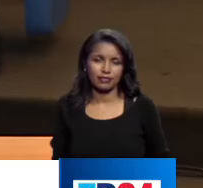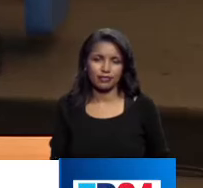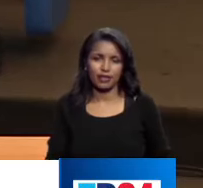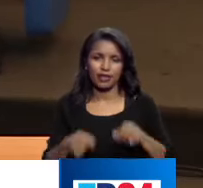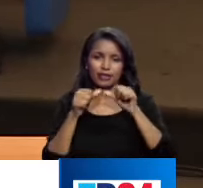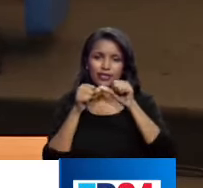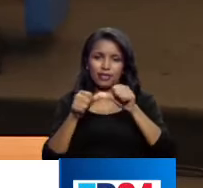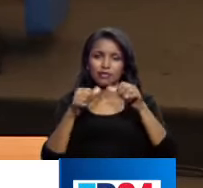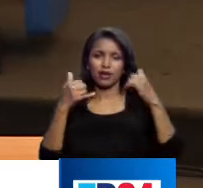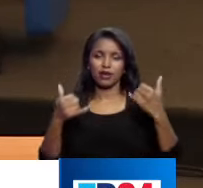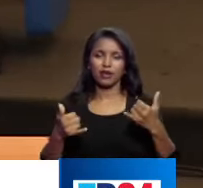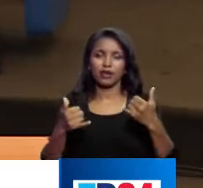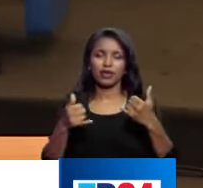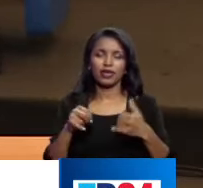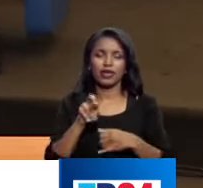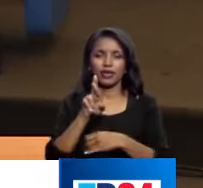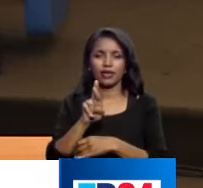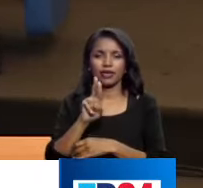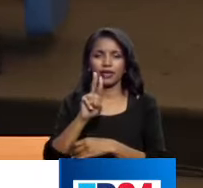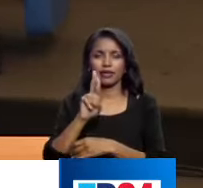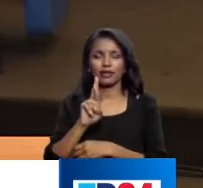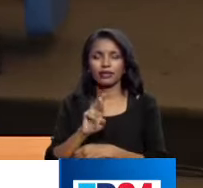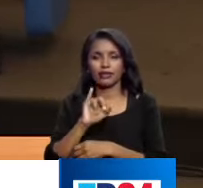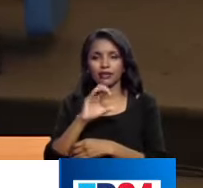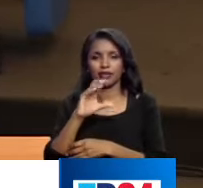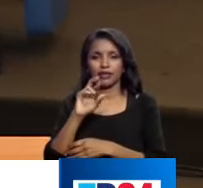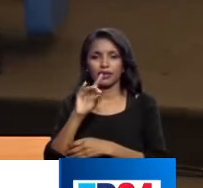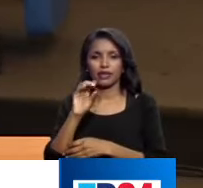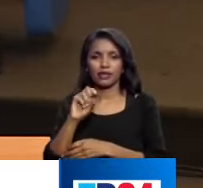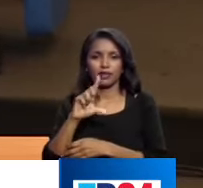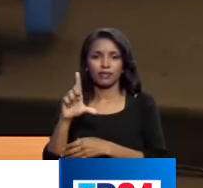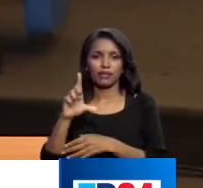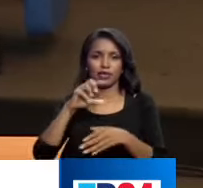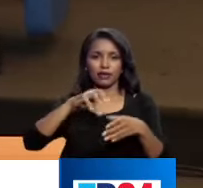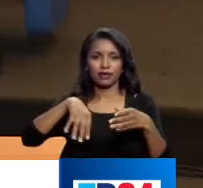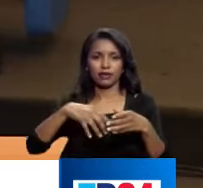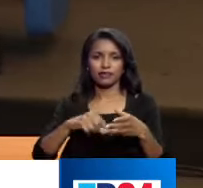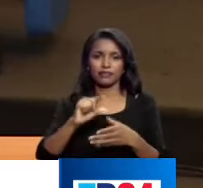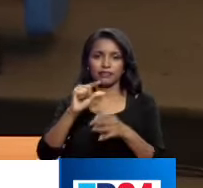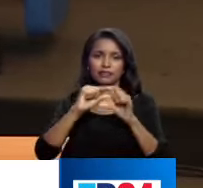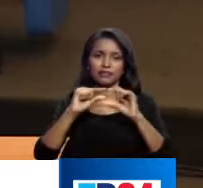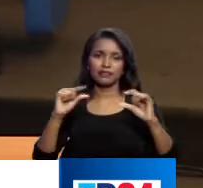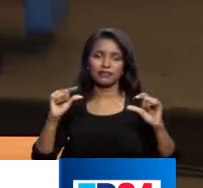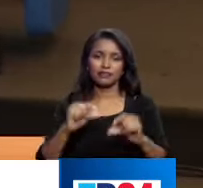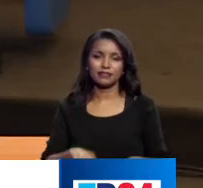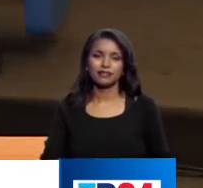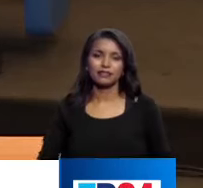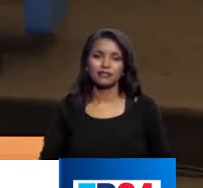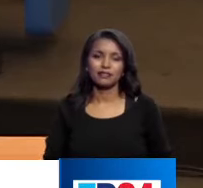Seguimos con el candidato Ricardo Lombana. Su pregunta es la siguiente.